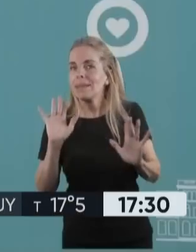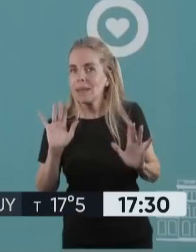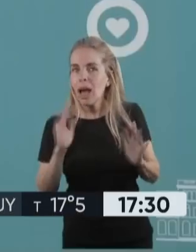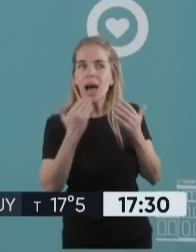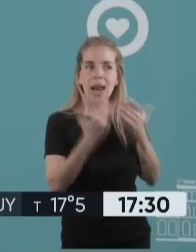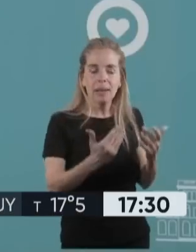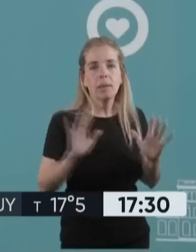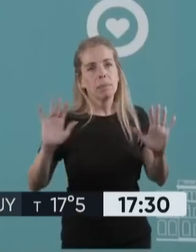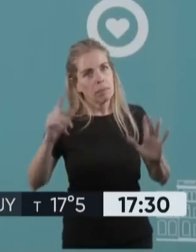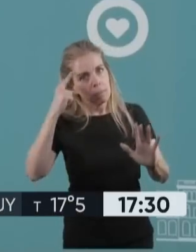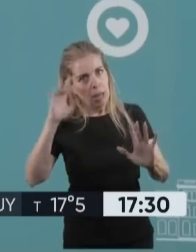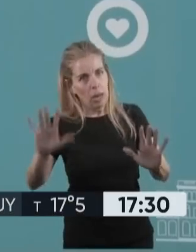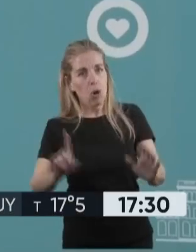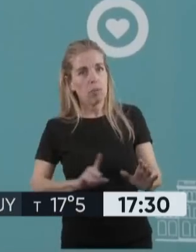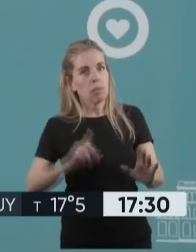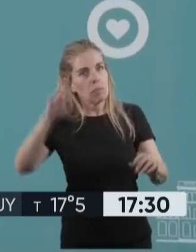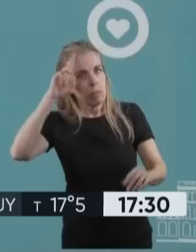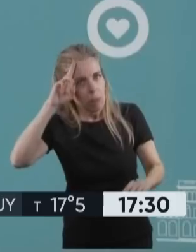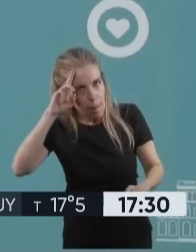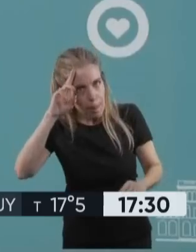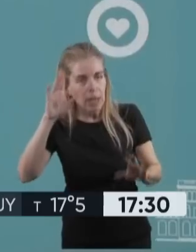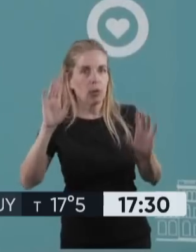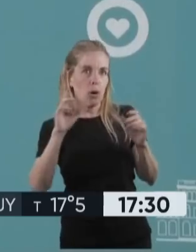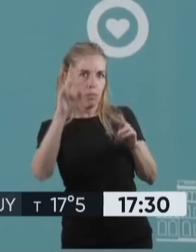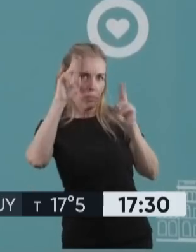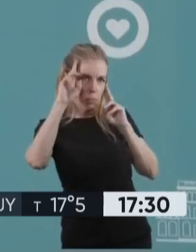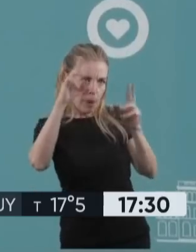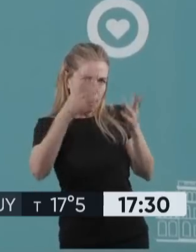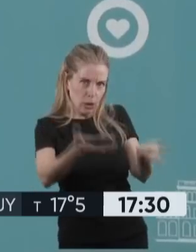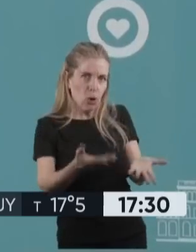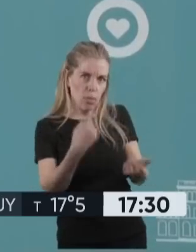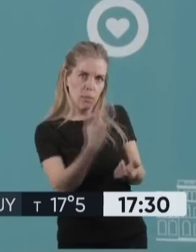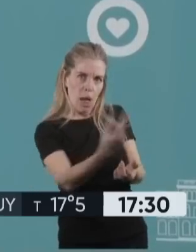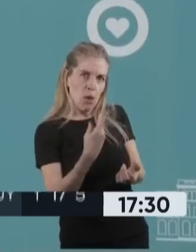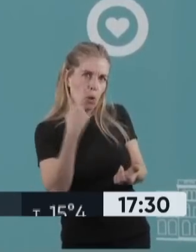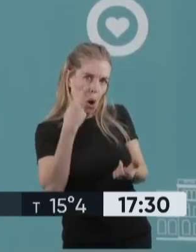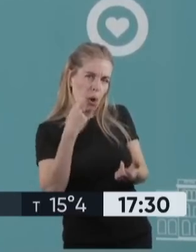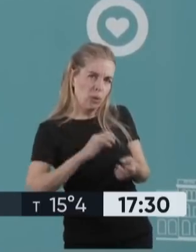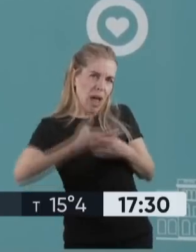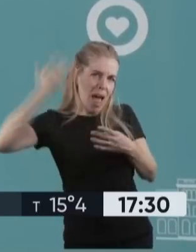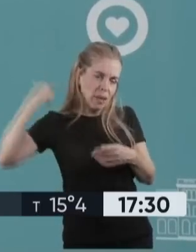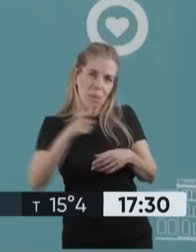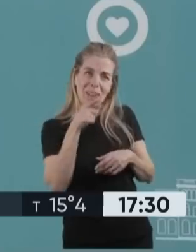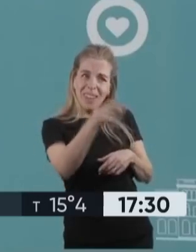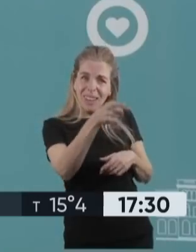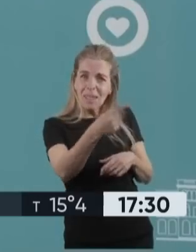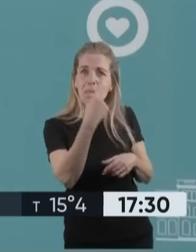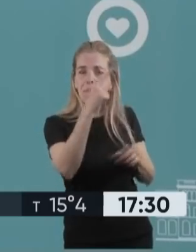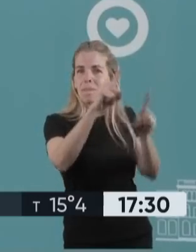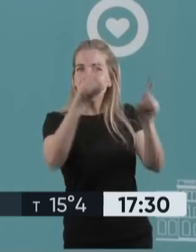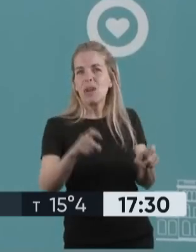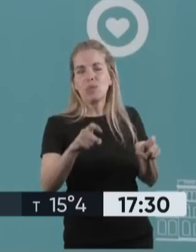Con enorme respeto, entre otras cosas porque tenemos una historia periodística en común, Silvia Mercado, me parece que esa pregunta